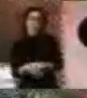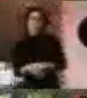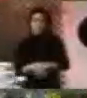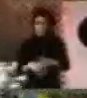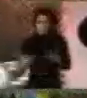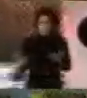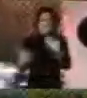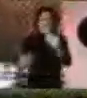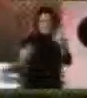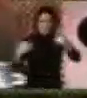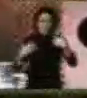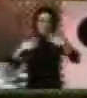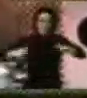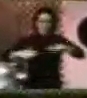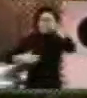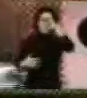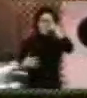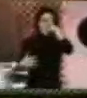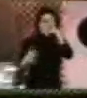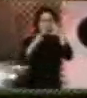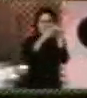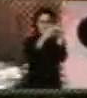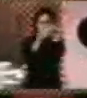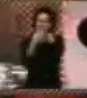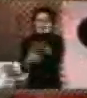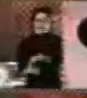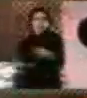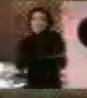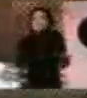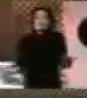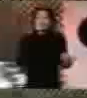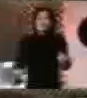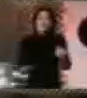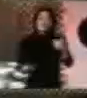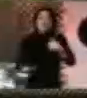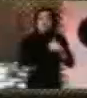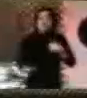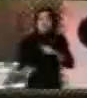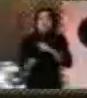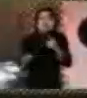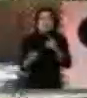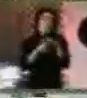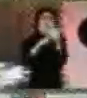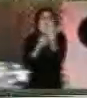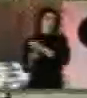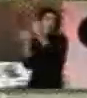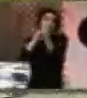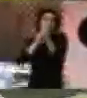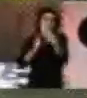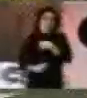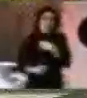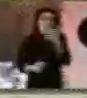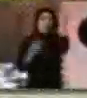Cuando me pongo un disfraz, perdóneme. Si no le canto lloradas ni gilipolladas, pero es